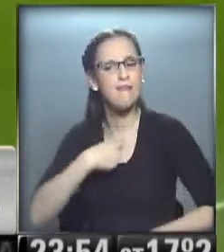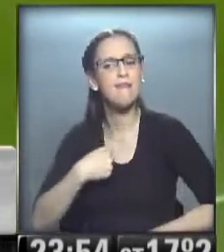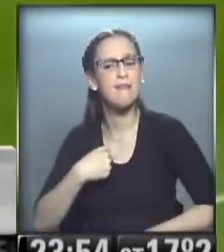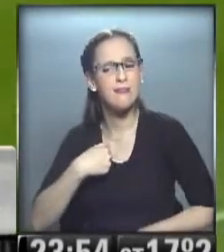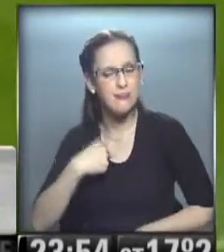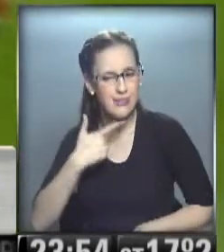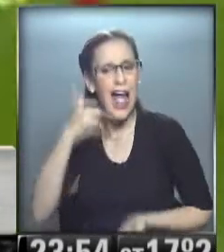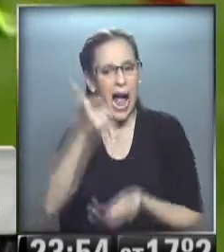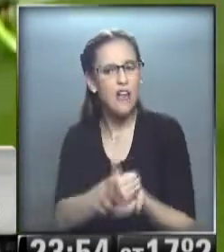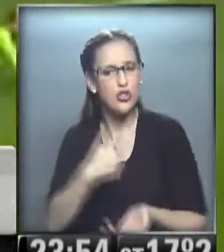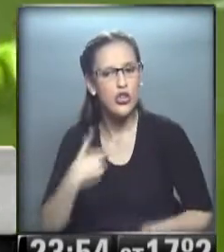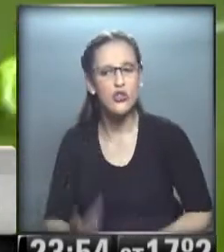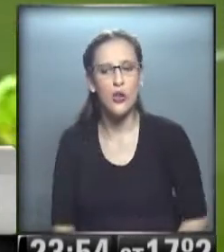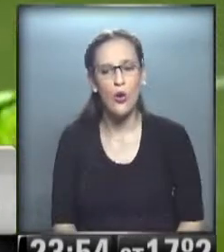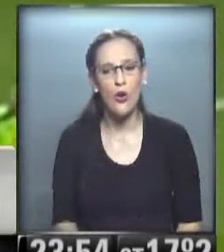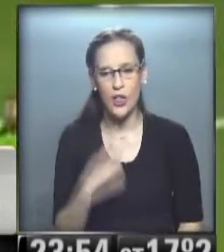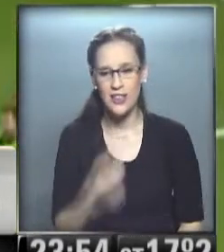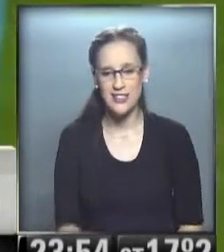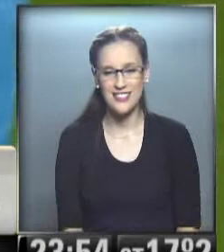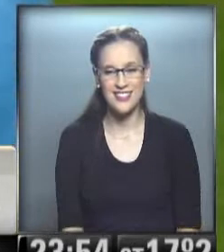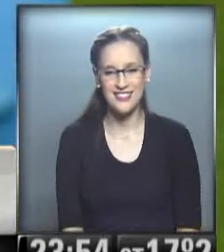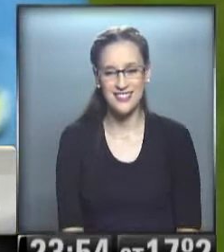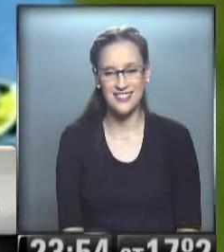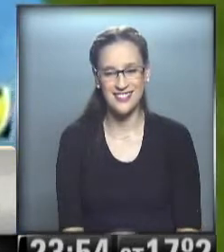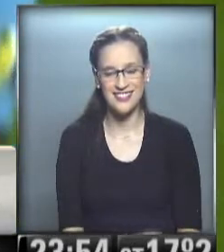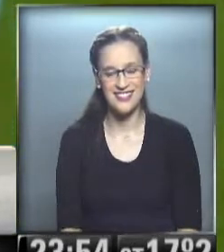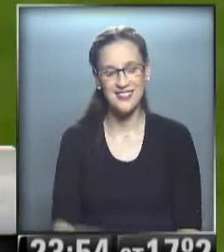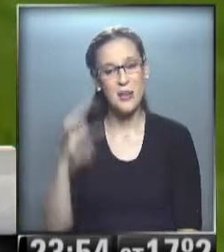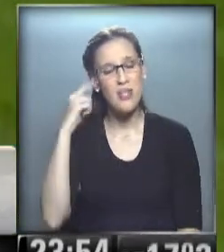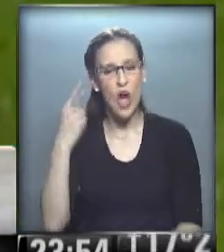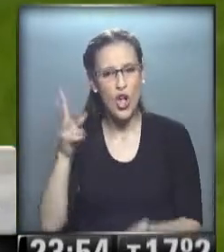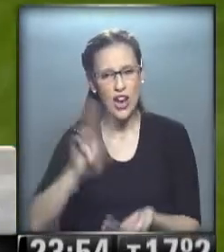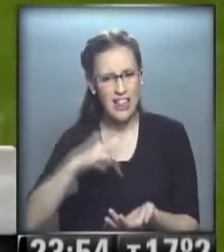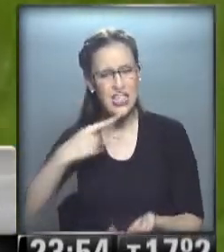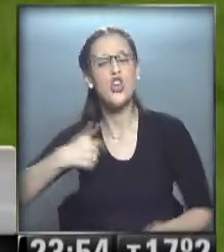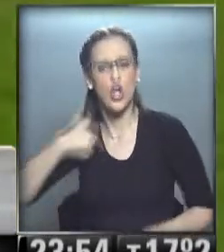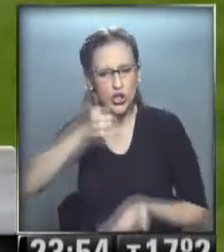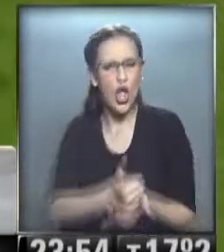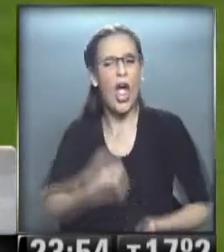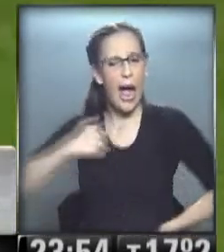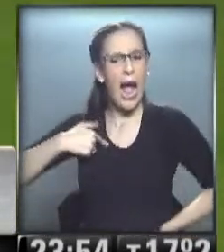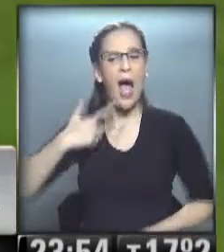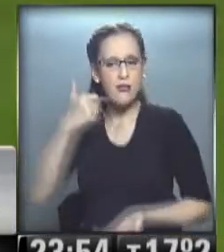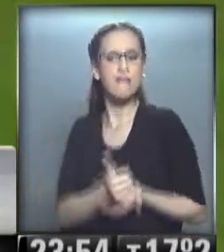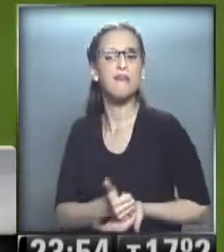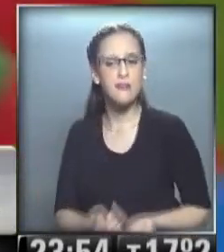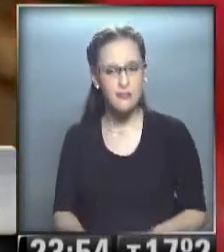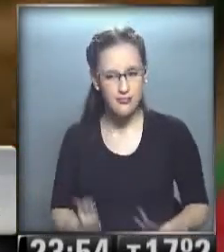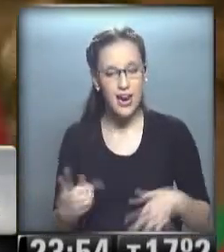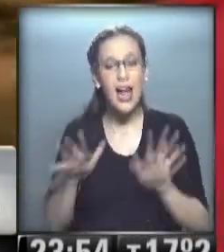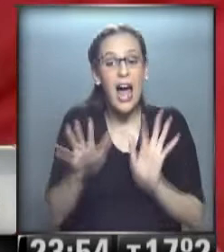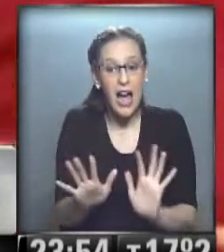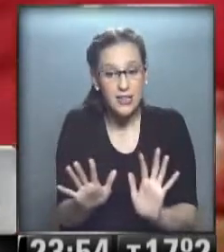el primero. El segundo. Bueno, y acá creo que dijo otra vez. Y marcó el 3-2. De esta manera,